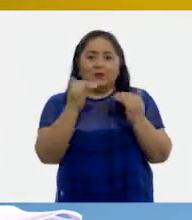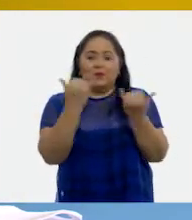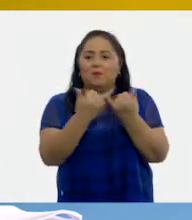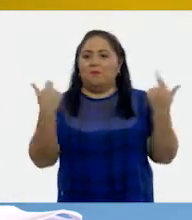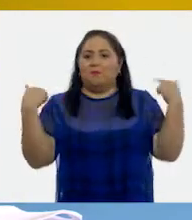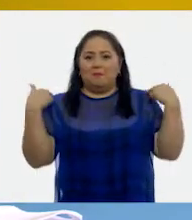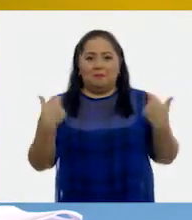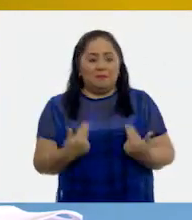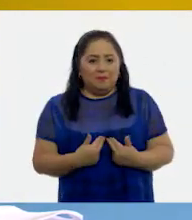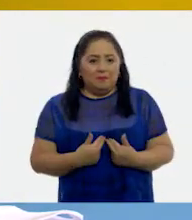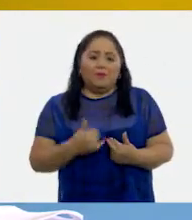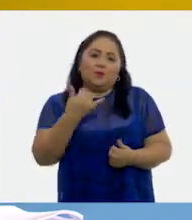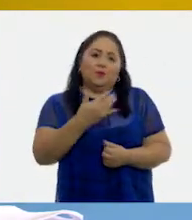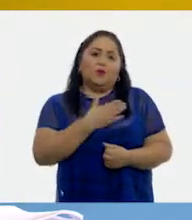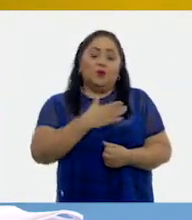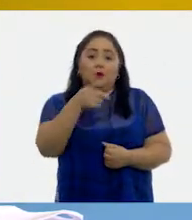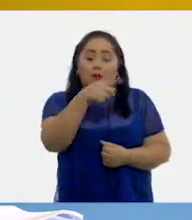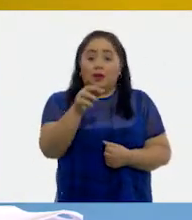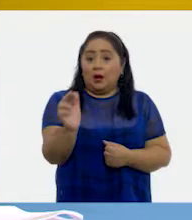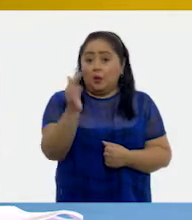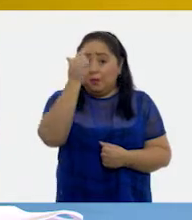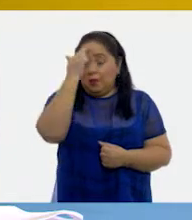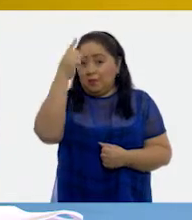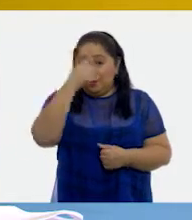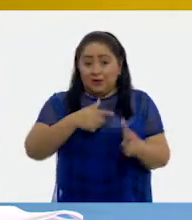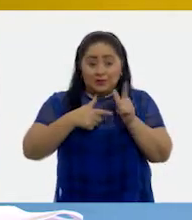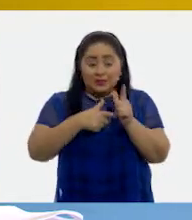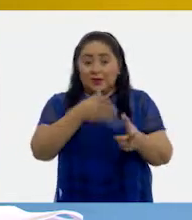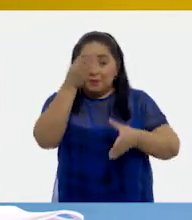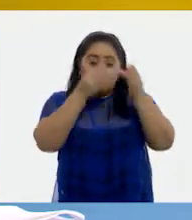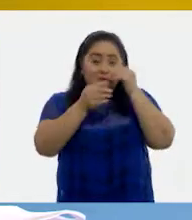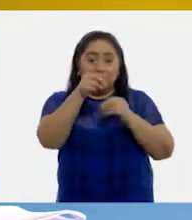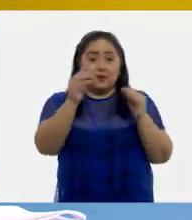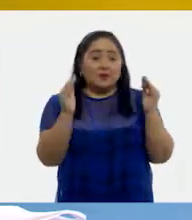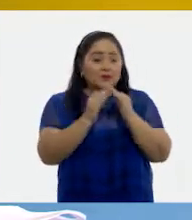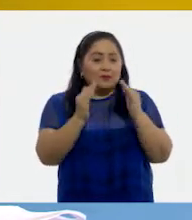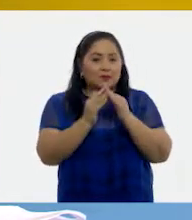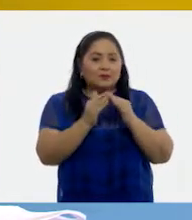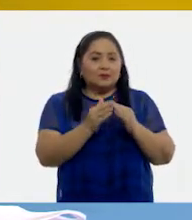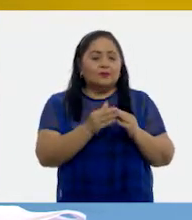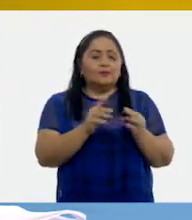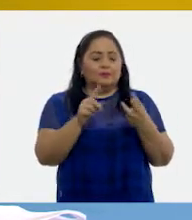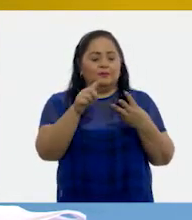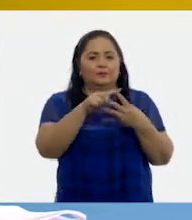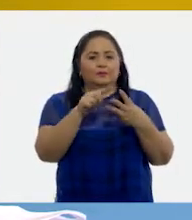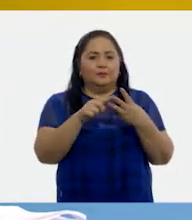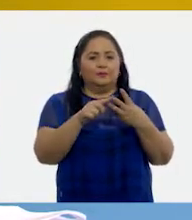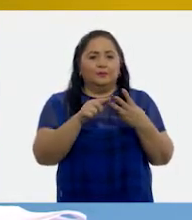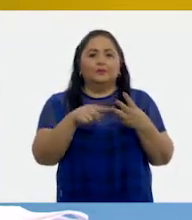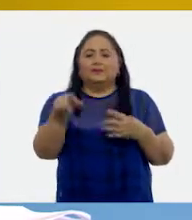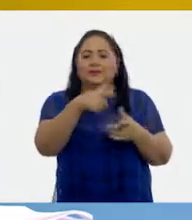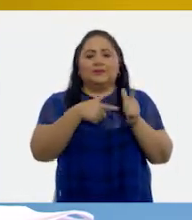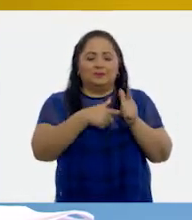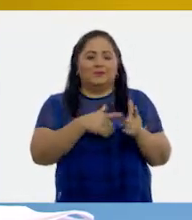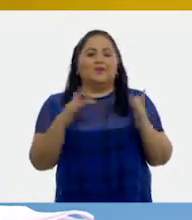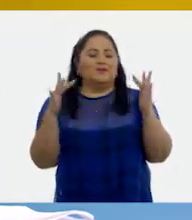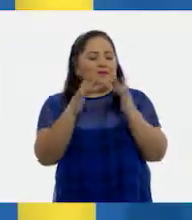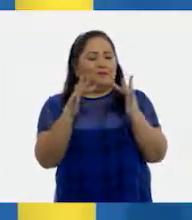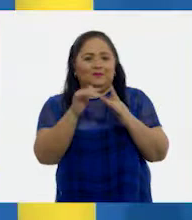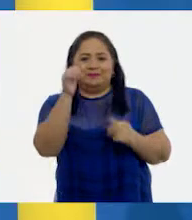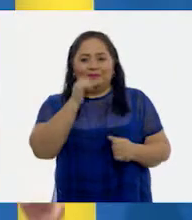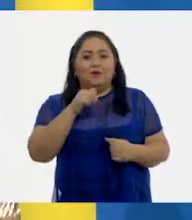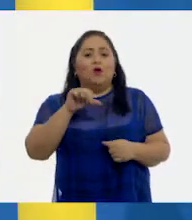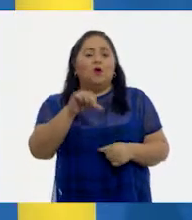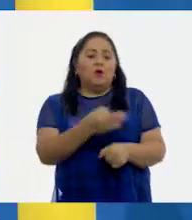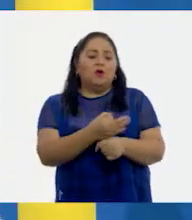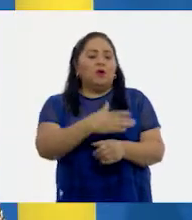docentes. Y bueno, recuerden que para seguir aprendiendo en casa, seguimos en contacto. Muchas gracias, maestra. Por